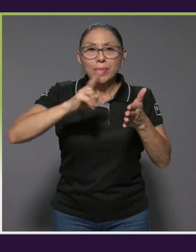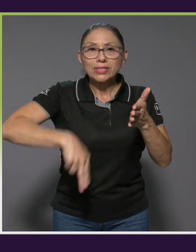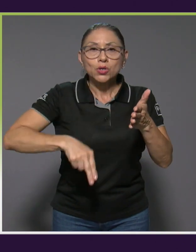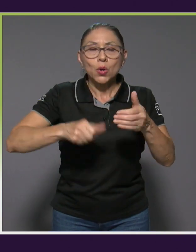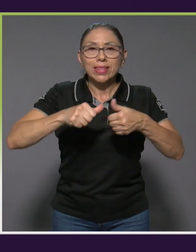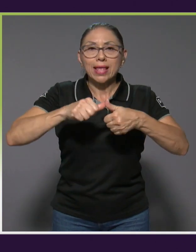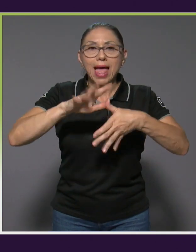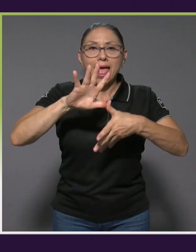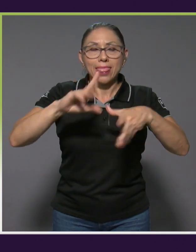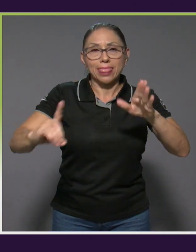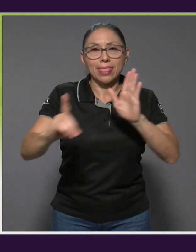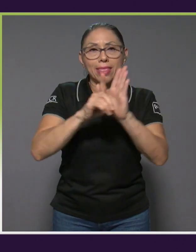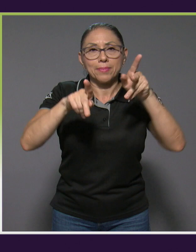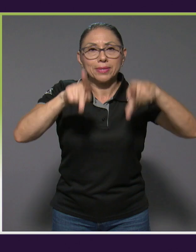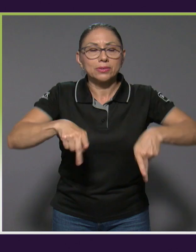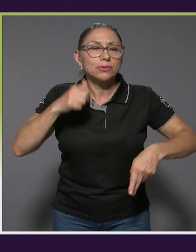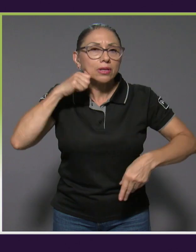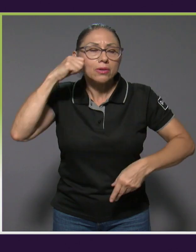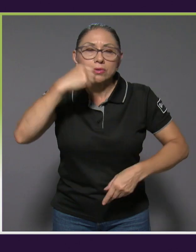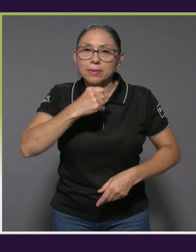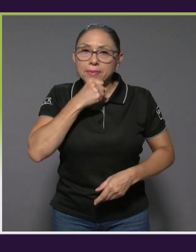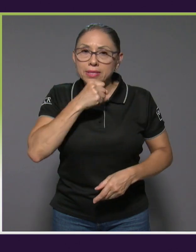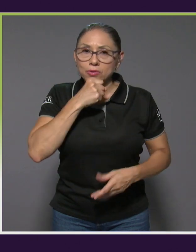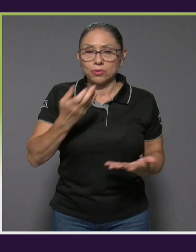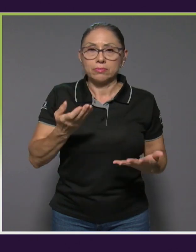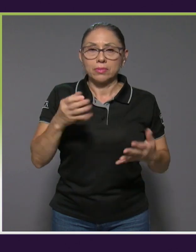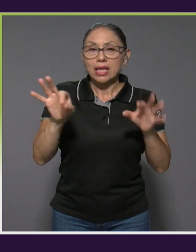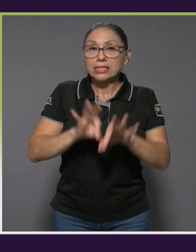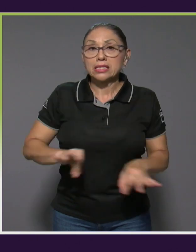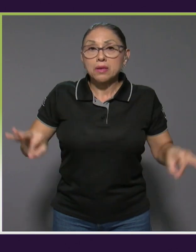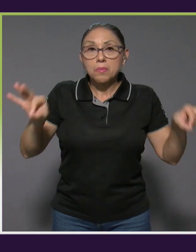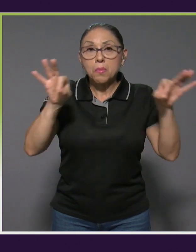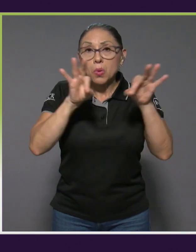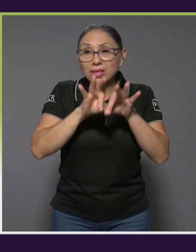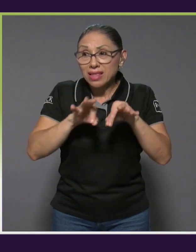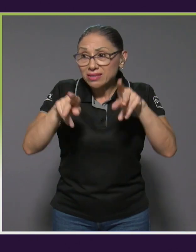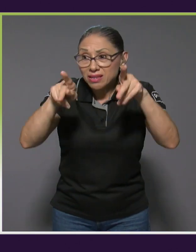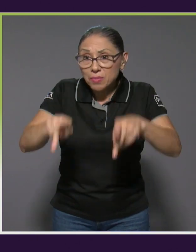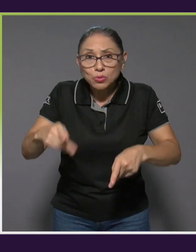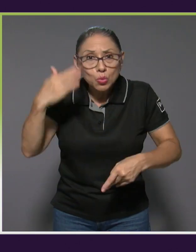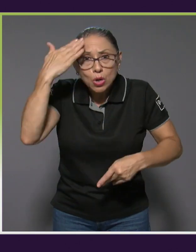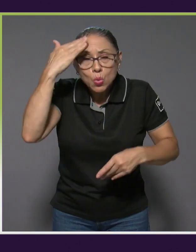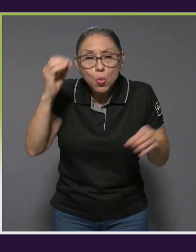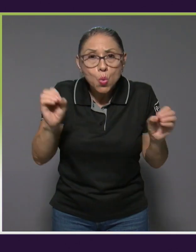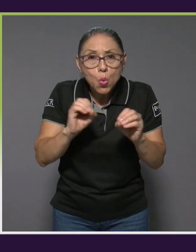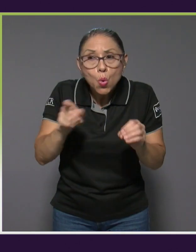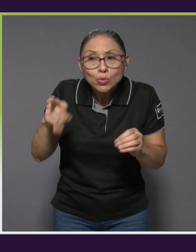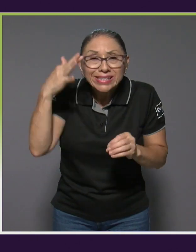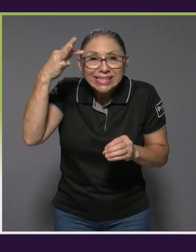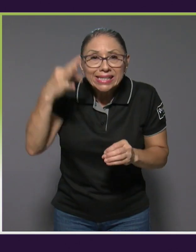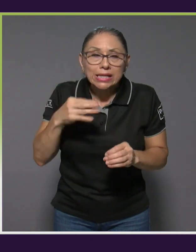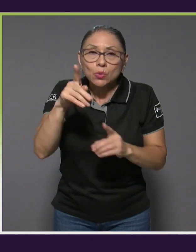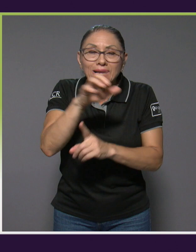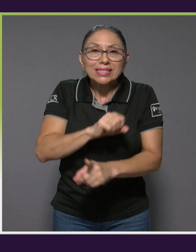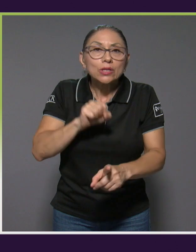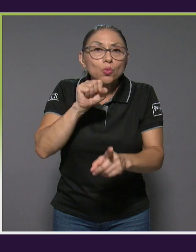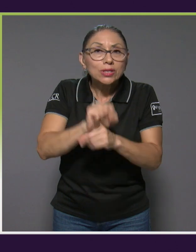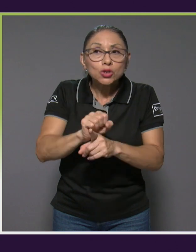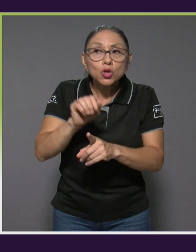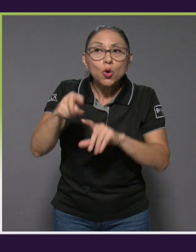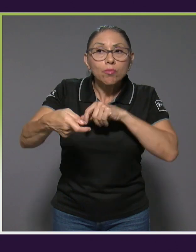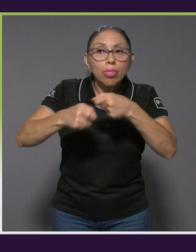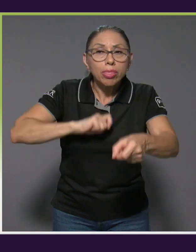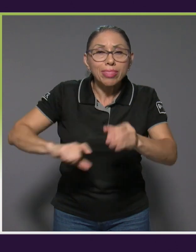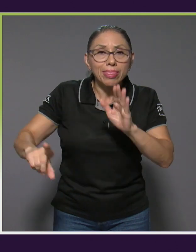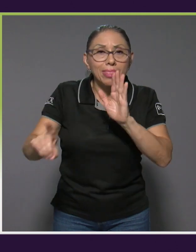los derechos de la persona adulta mayor, y que es importante que si no lo conoce y cree que puede estar en una situación en donde se le está vulnerando sus